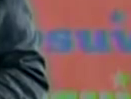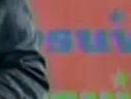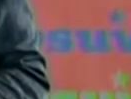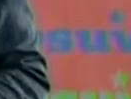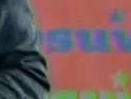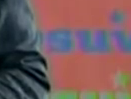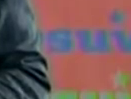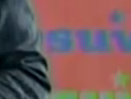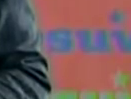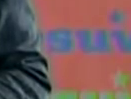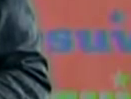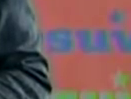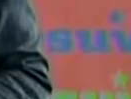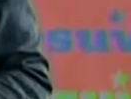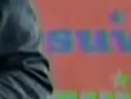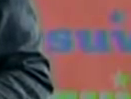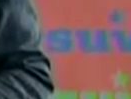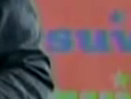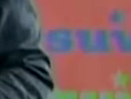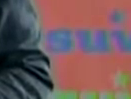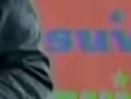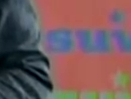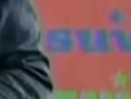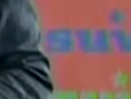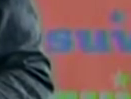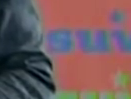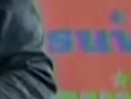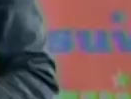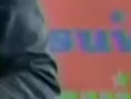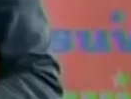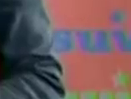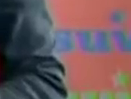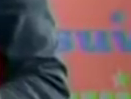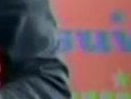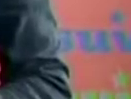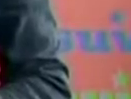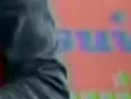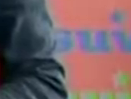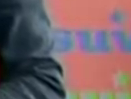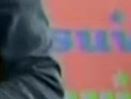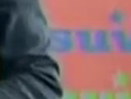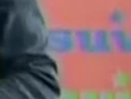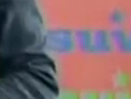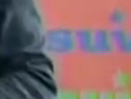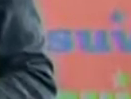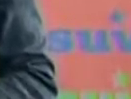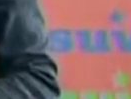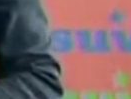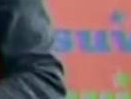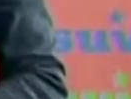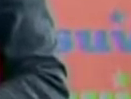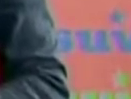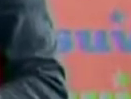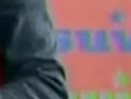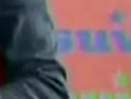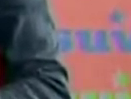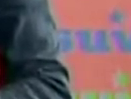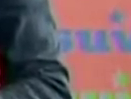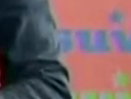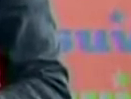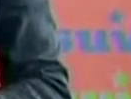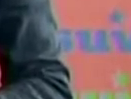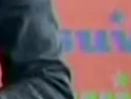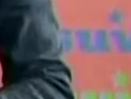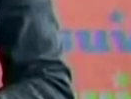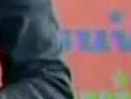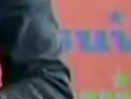Bien, muchísimas gracias por el contacto a esta hora, Geraldine. En efecto, pasadas las 3:40 de la tarde y como cada lunes se reúne la Dirección Nacional del